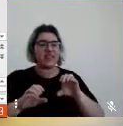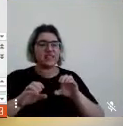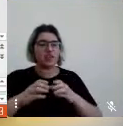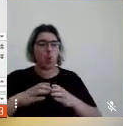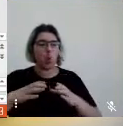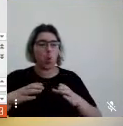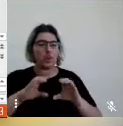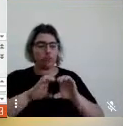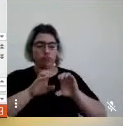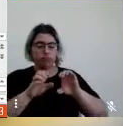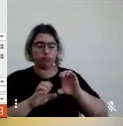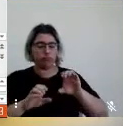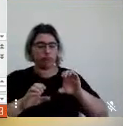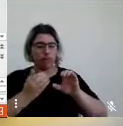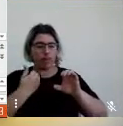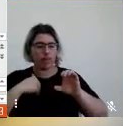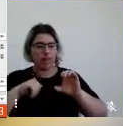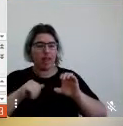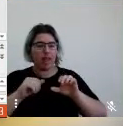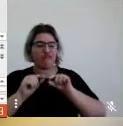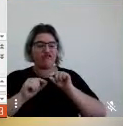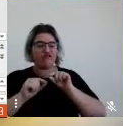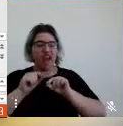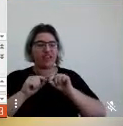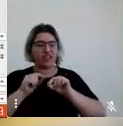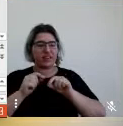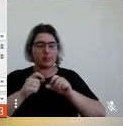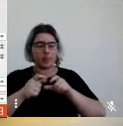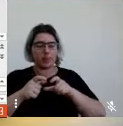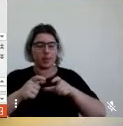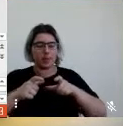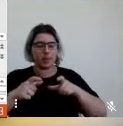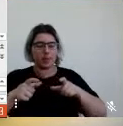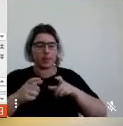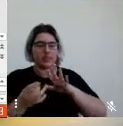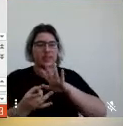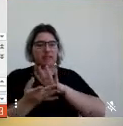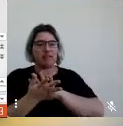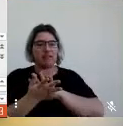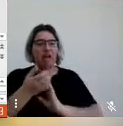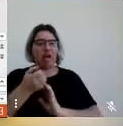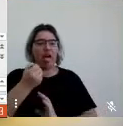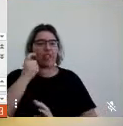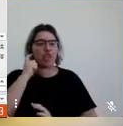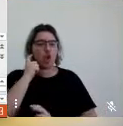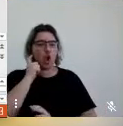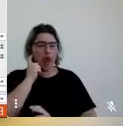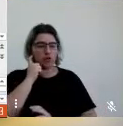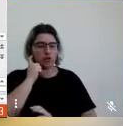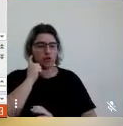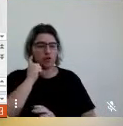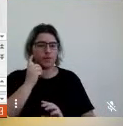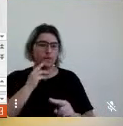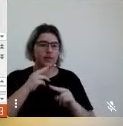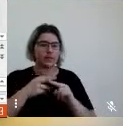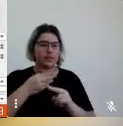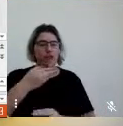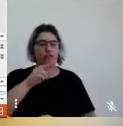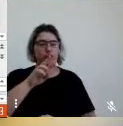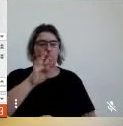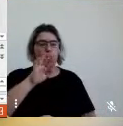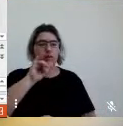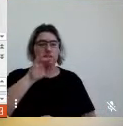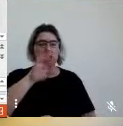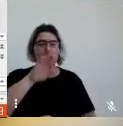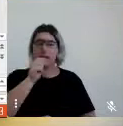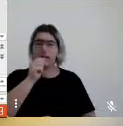bacterias van a alimentarse, van a proliferar y van a generar una serie de ácidos grasos de cadena corta, que son el butirato, el propionato y el